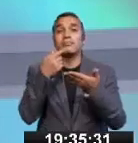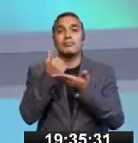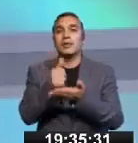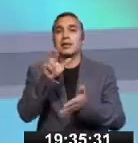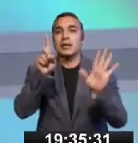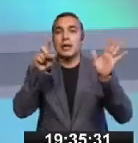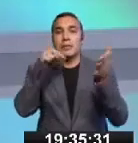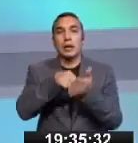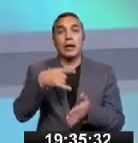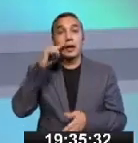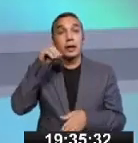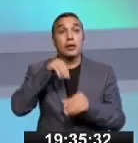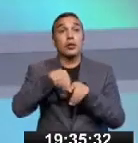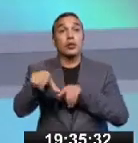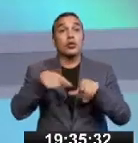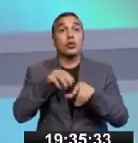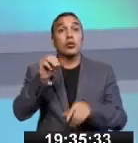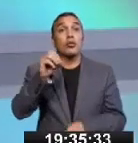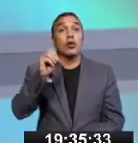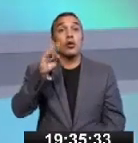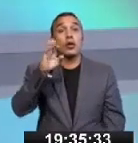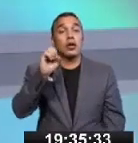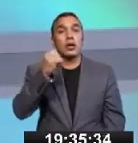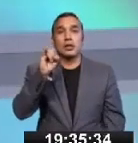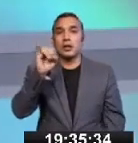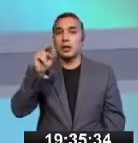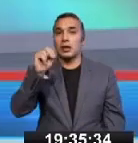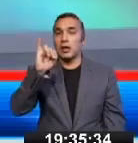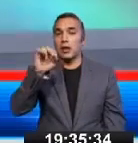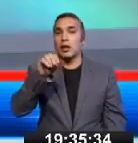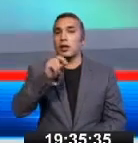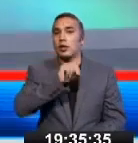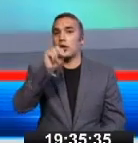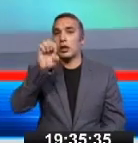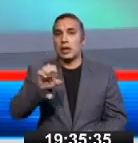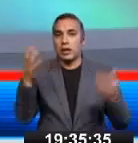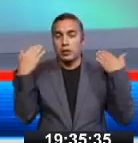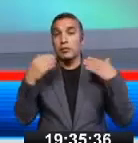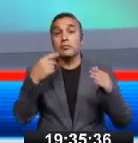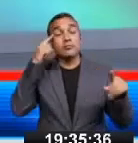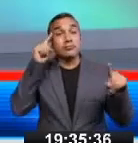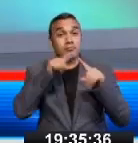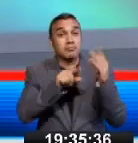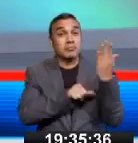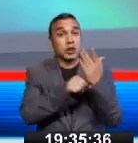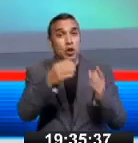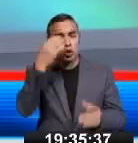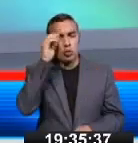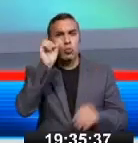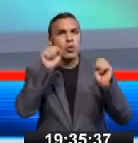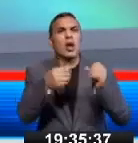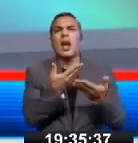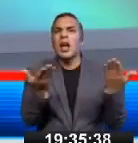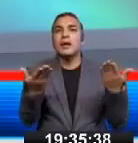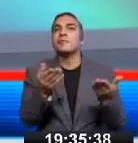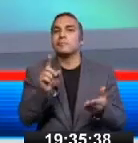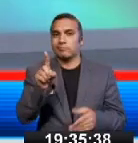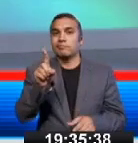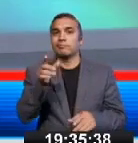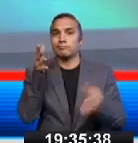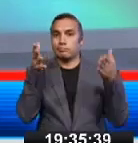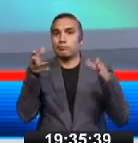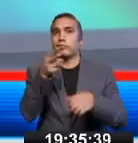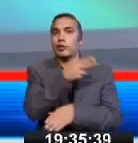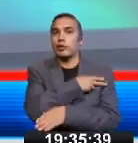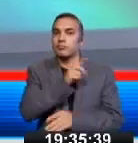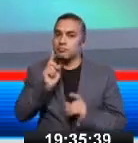y si mil niños del sector monte sinaí noroeste de guayaquil de acuerdo con el ministerio de educación permitirá la presencia de los docentes